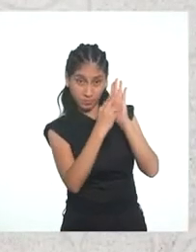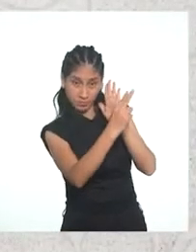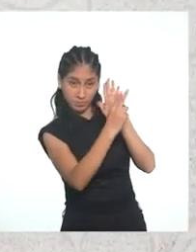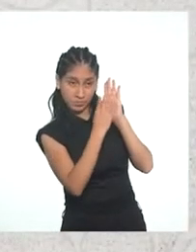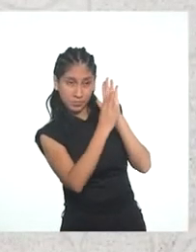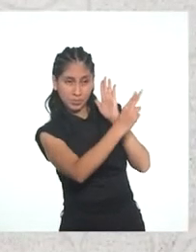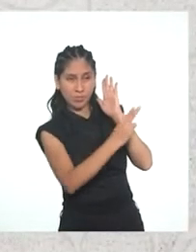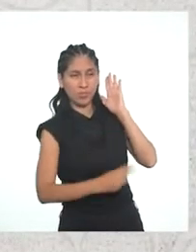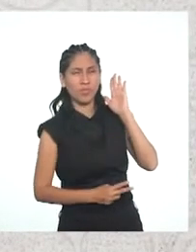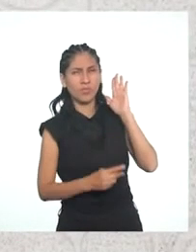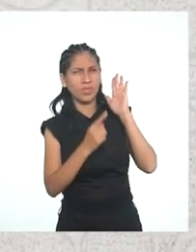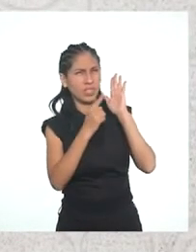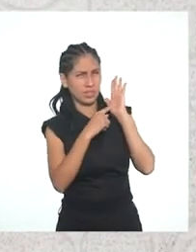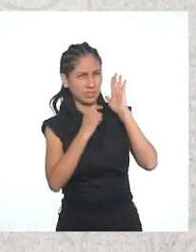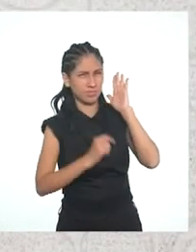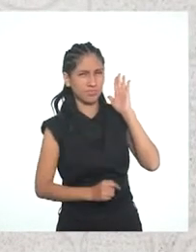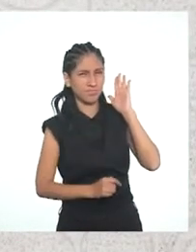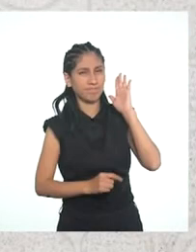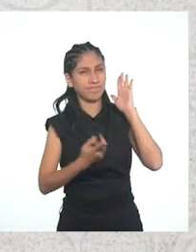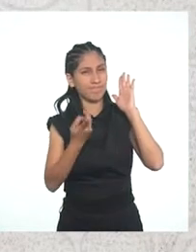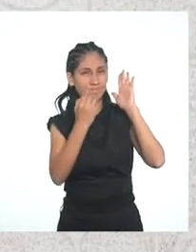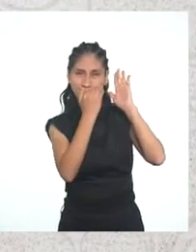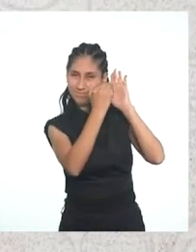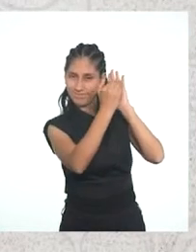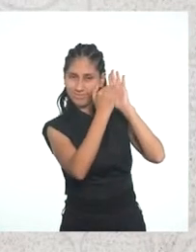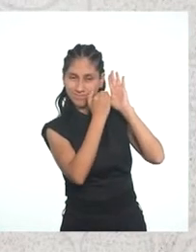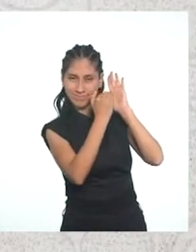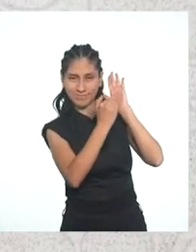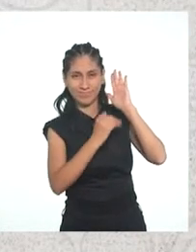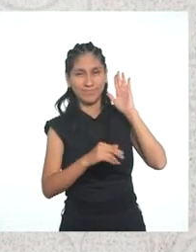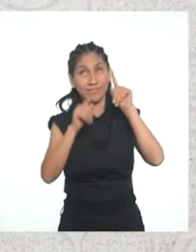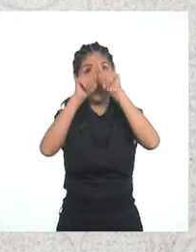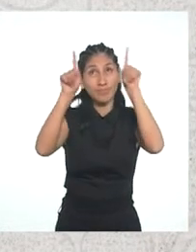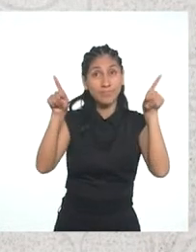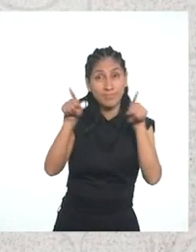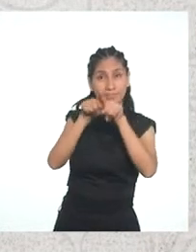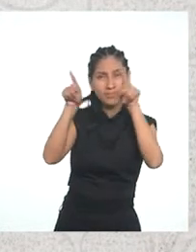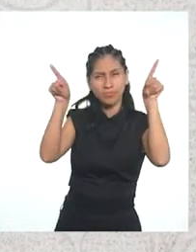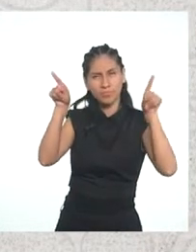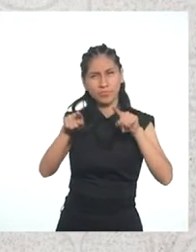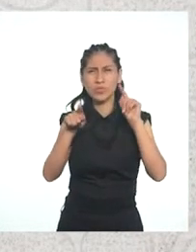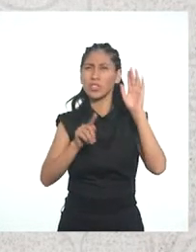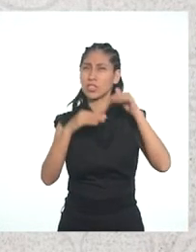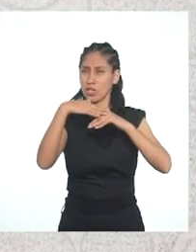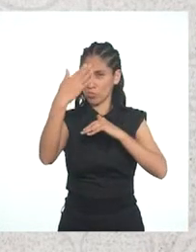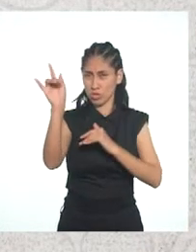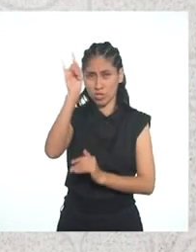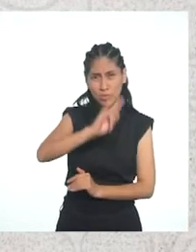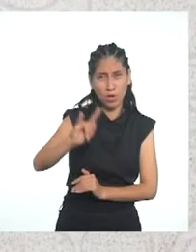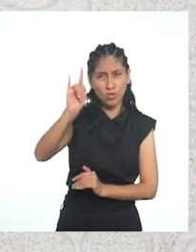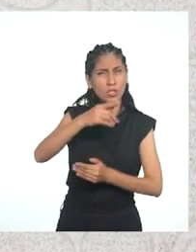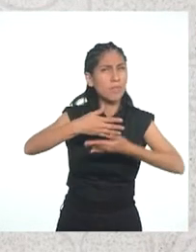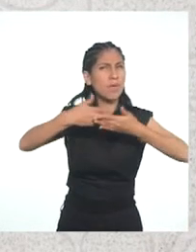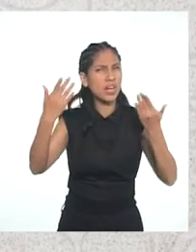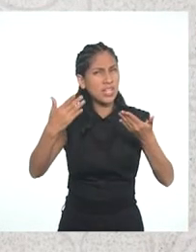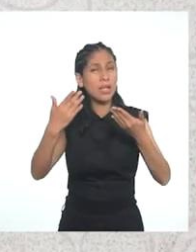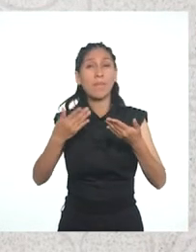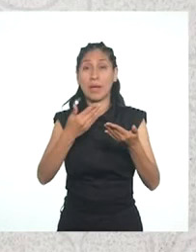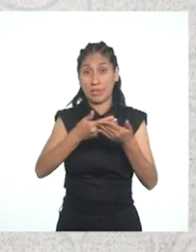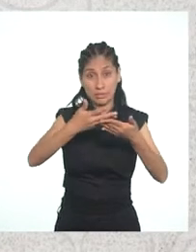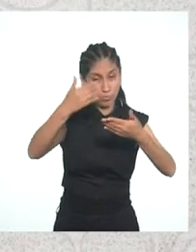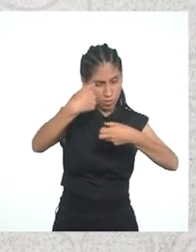el resultado de la fermentación de algunos microorganismos, que luego serán utilizados para obtener